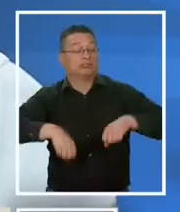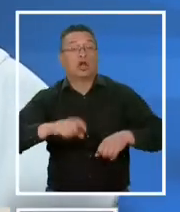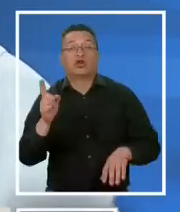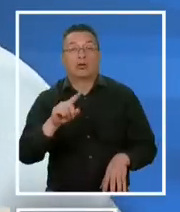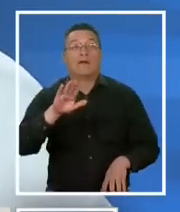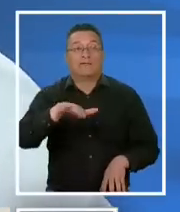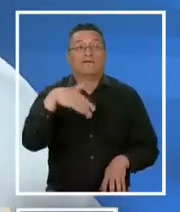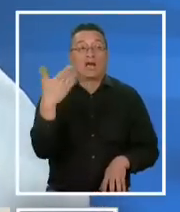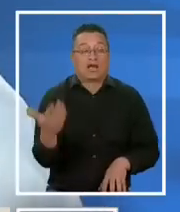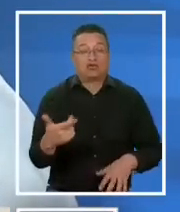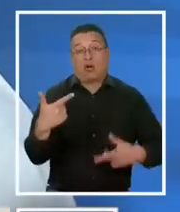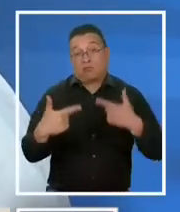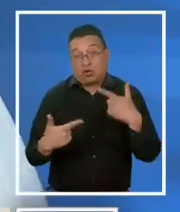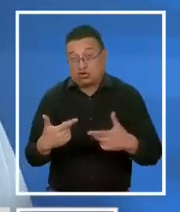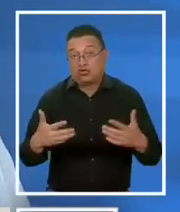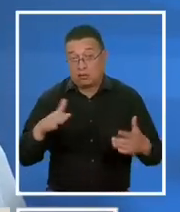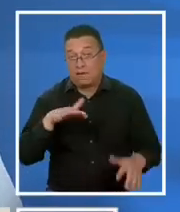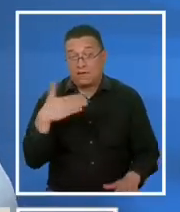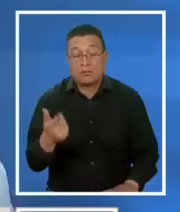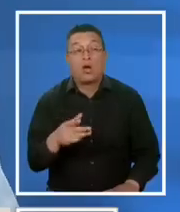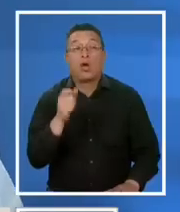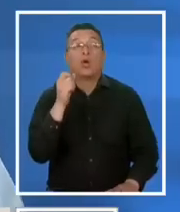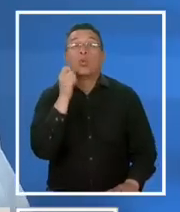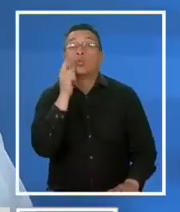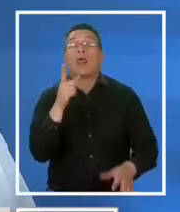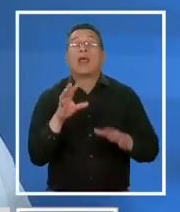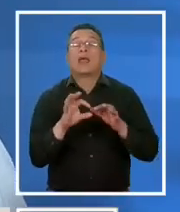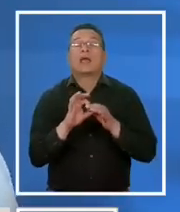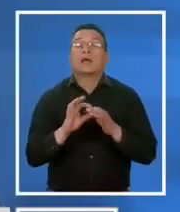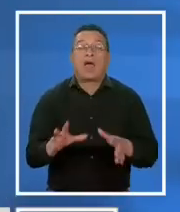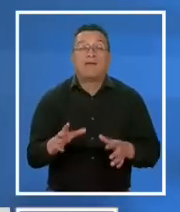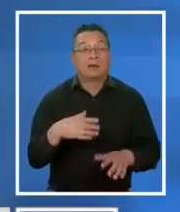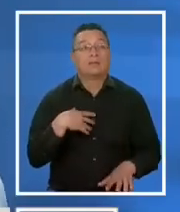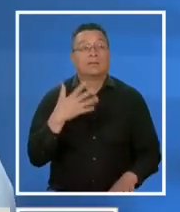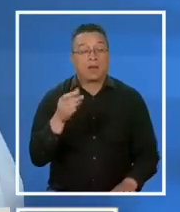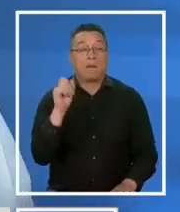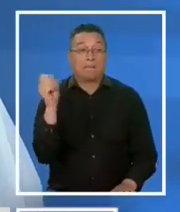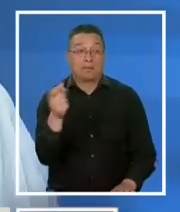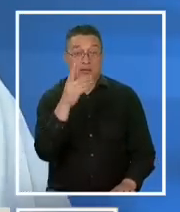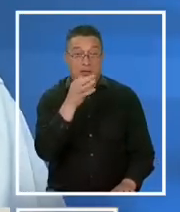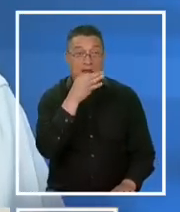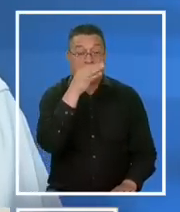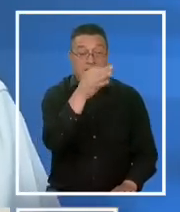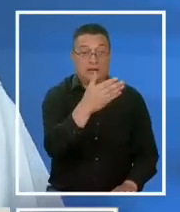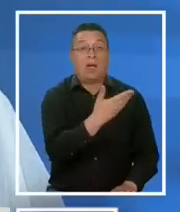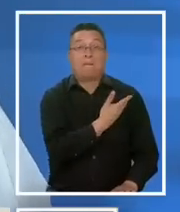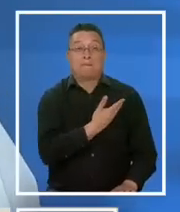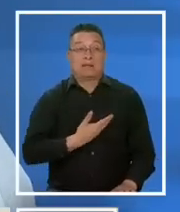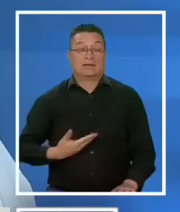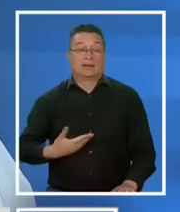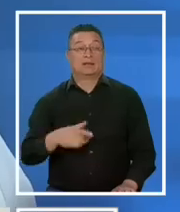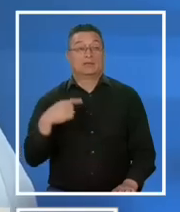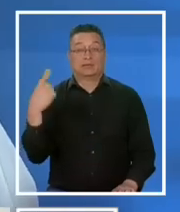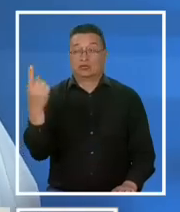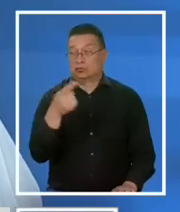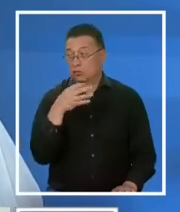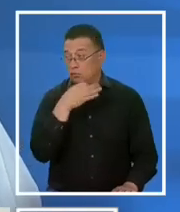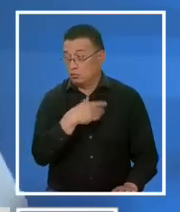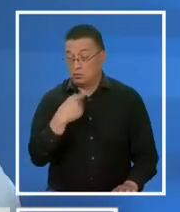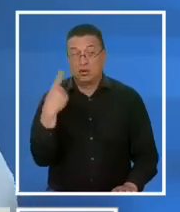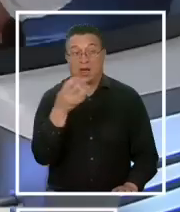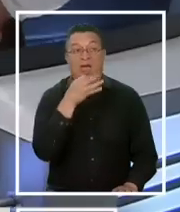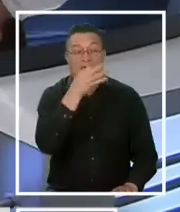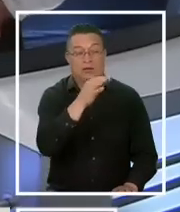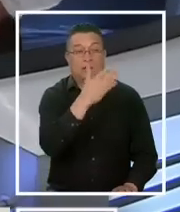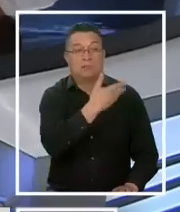político pero perdón lo grave Es lo siguiente primero le dicen al presidente lo publicaba el que le